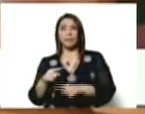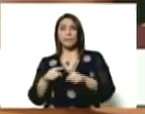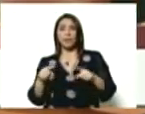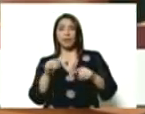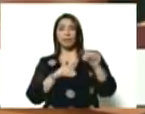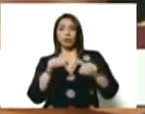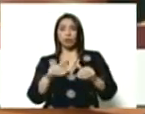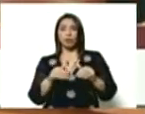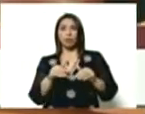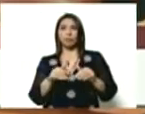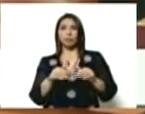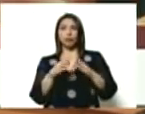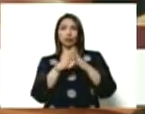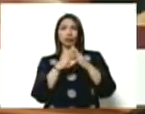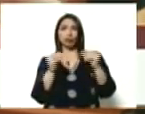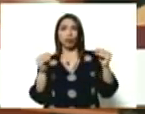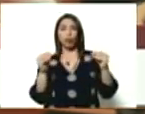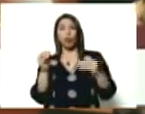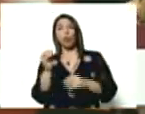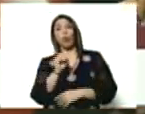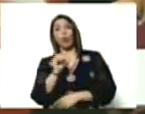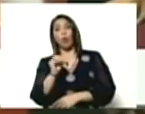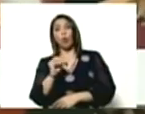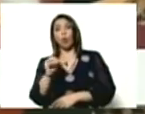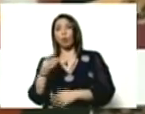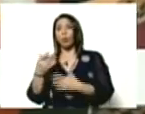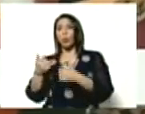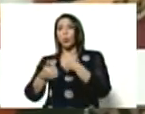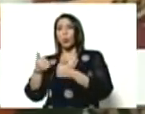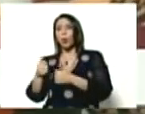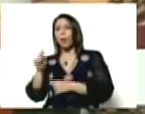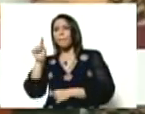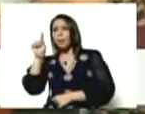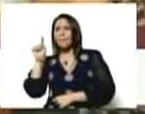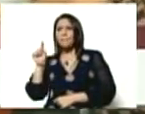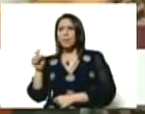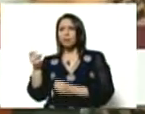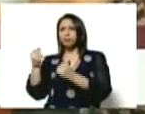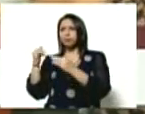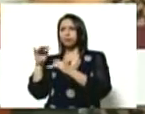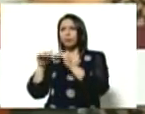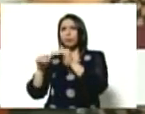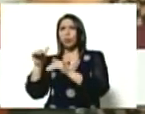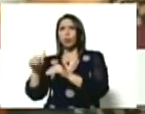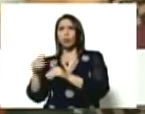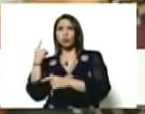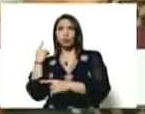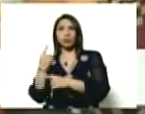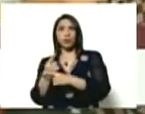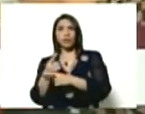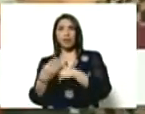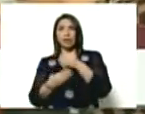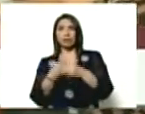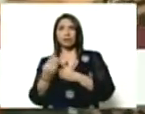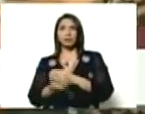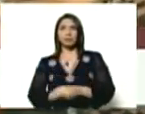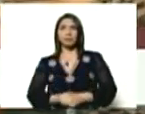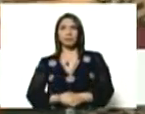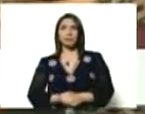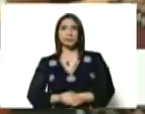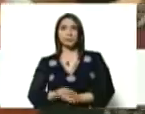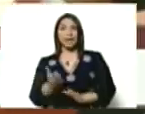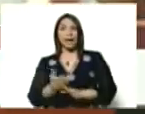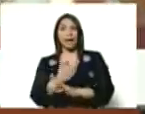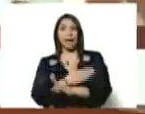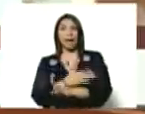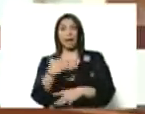opción seleccionar todo o la opción alternativa y la cantidad de votos que debe emitir. Antes del